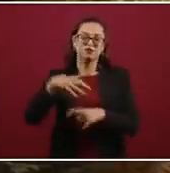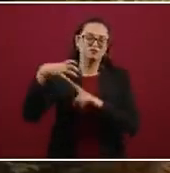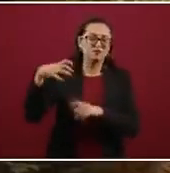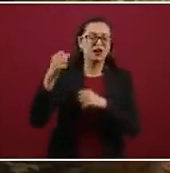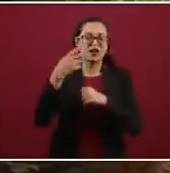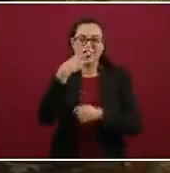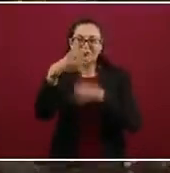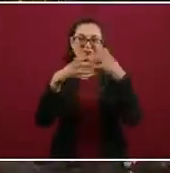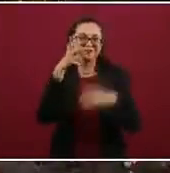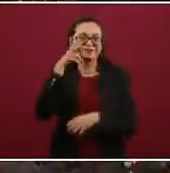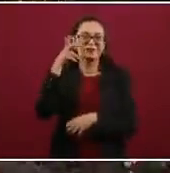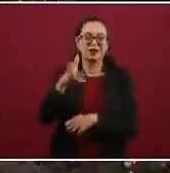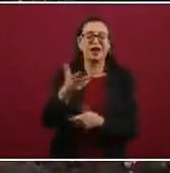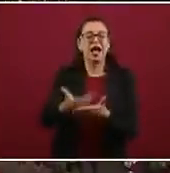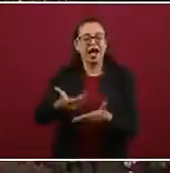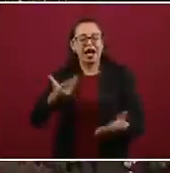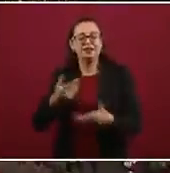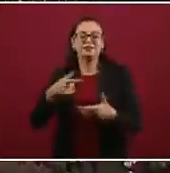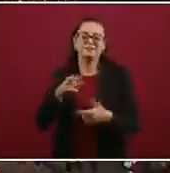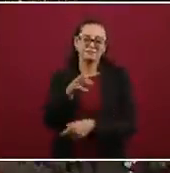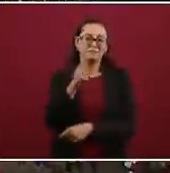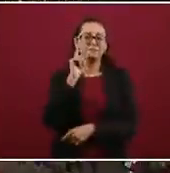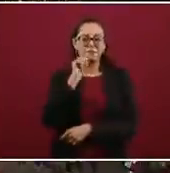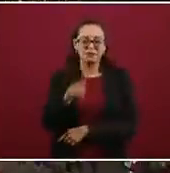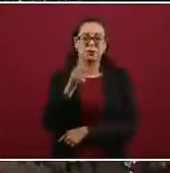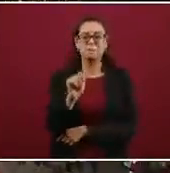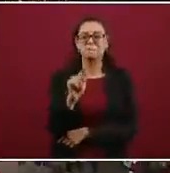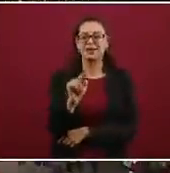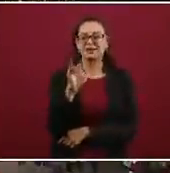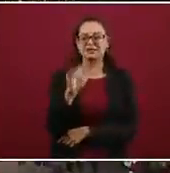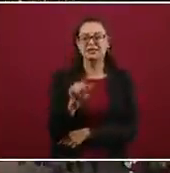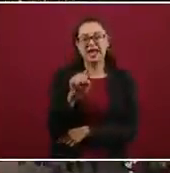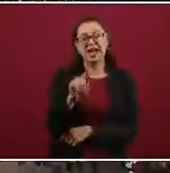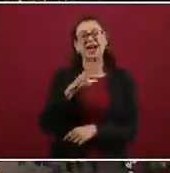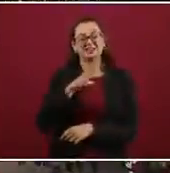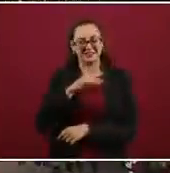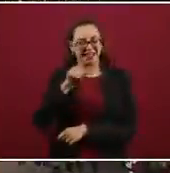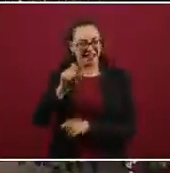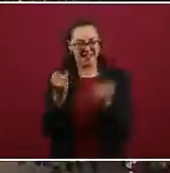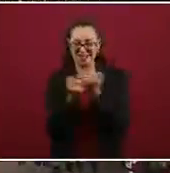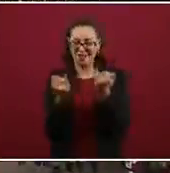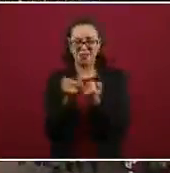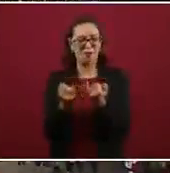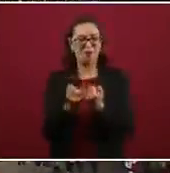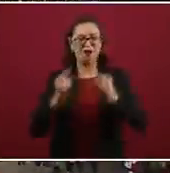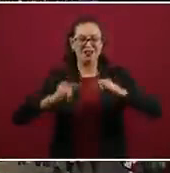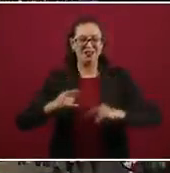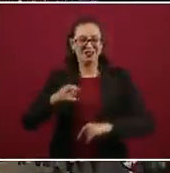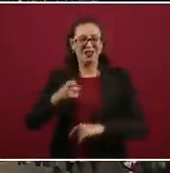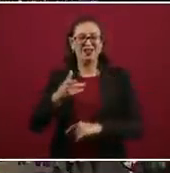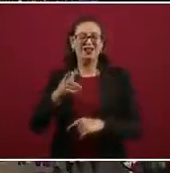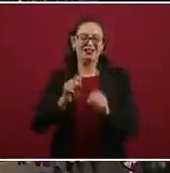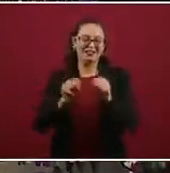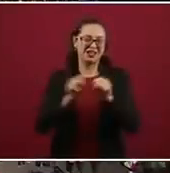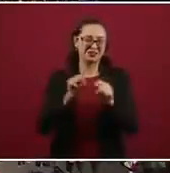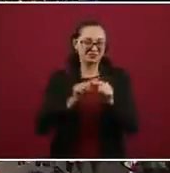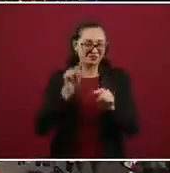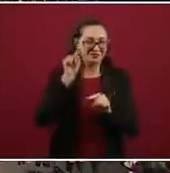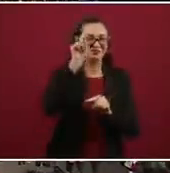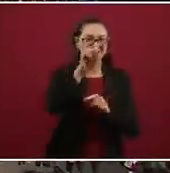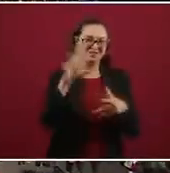todos ustedes, vamos con nuestra compañera Patricia Betaza, que se encuentra al otro lado de este bellísimo salón